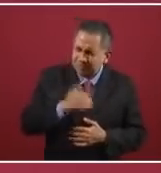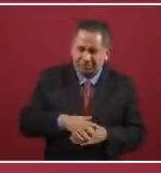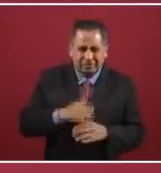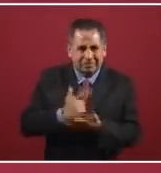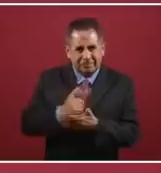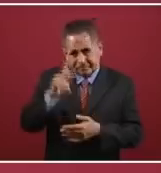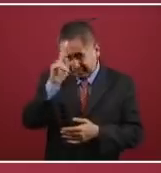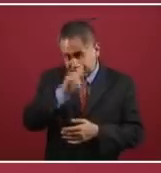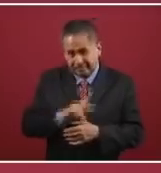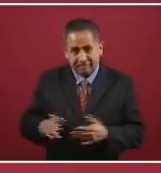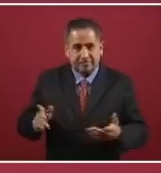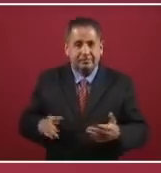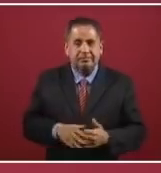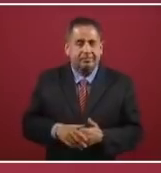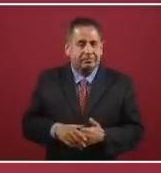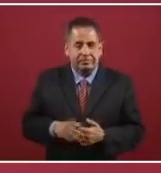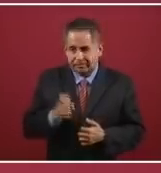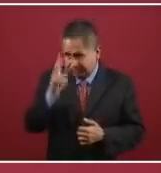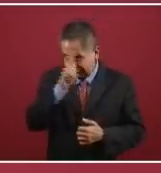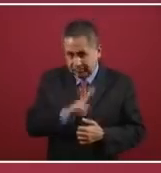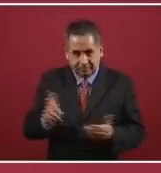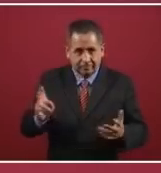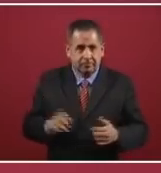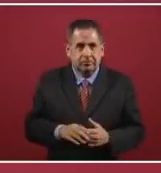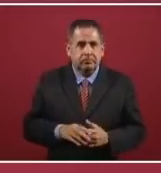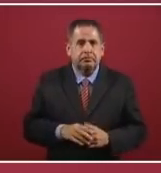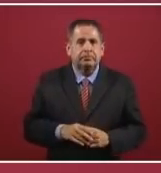grave de la situación